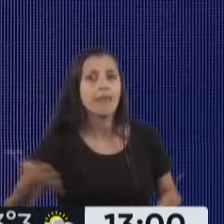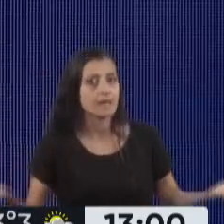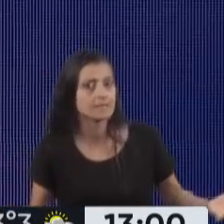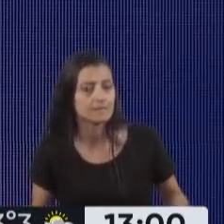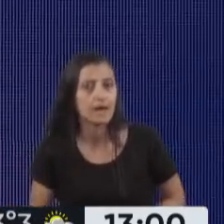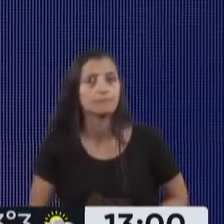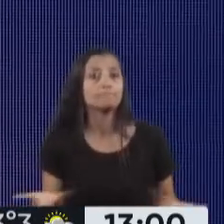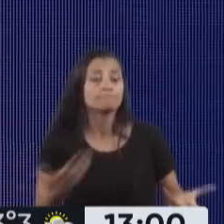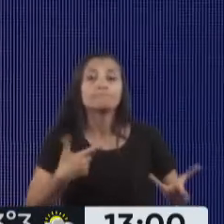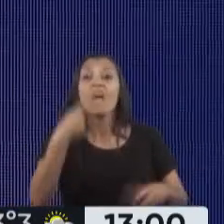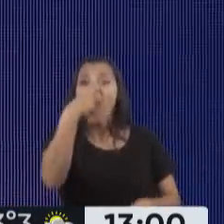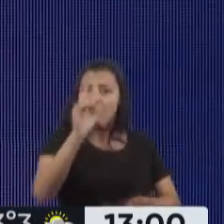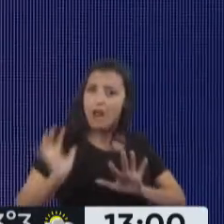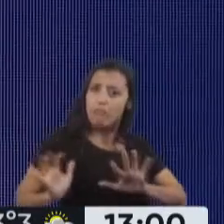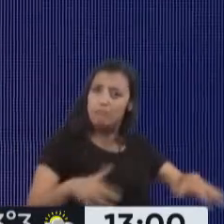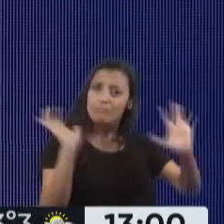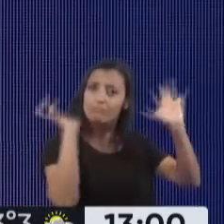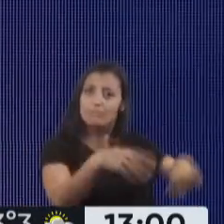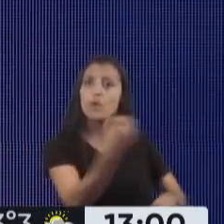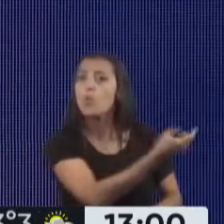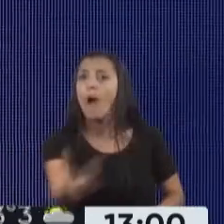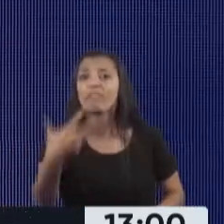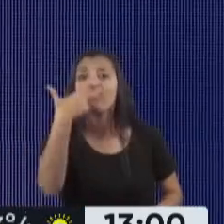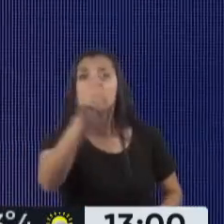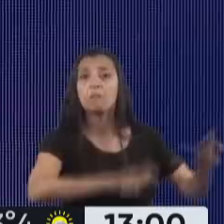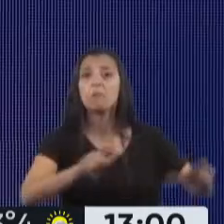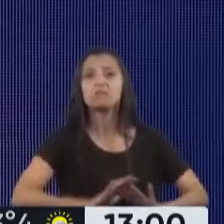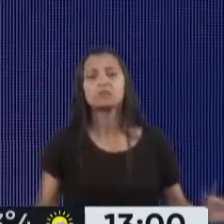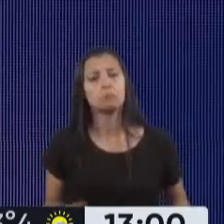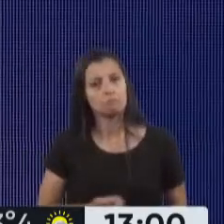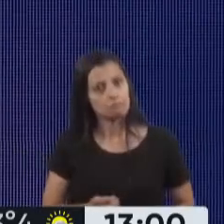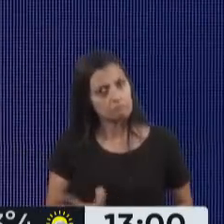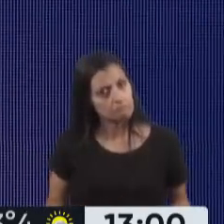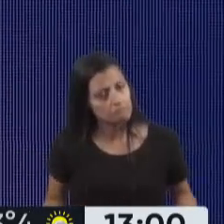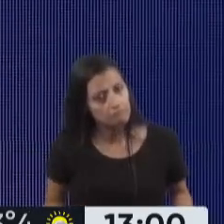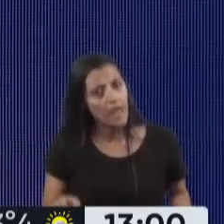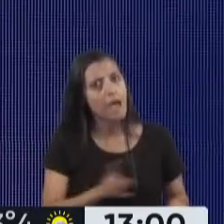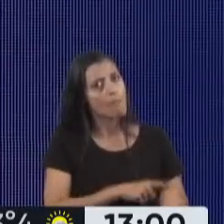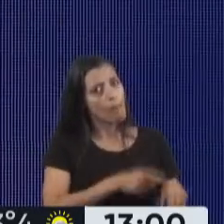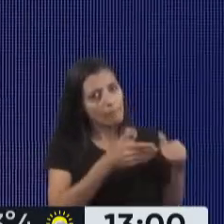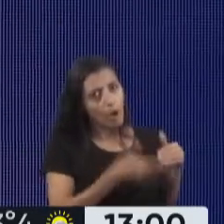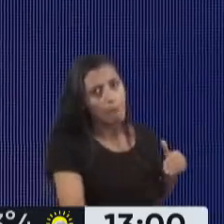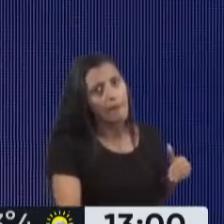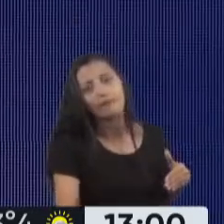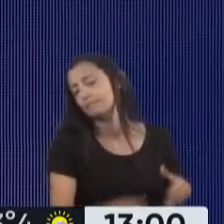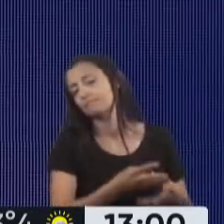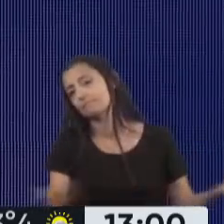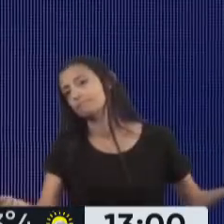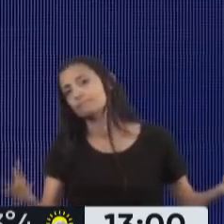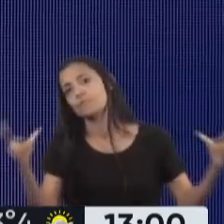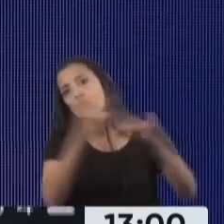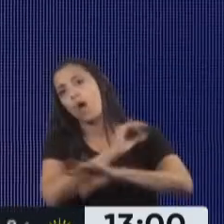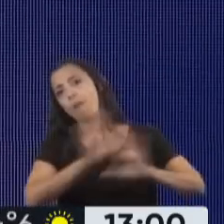Y la manifestación terminaron siendo 3.000 personas y a partir de ese día se terminaron los piquetes en la